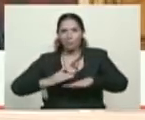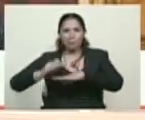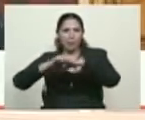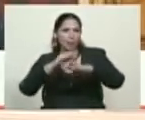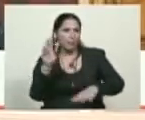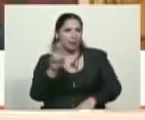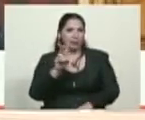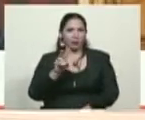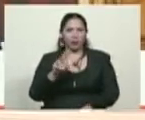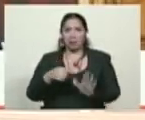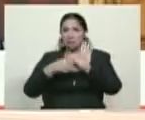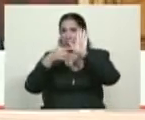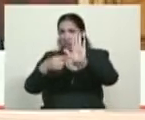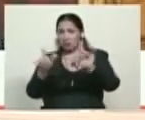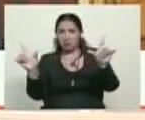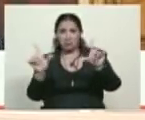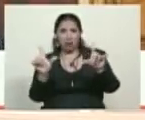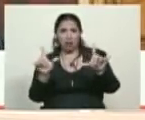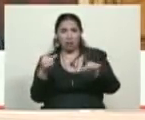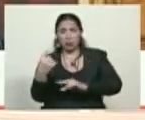Presentando las imágenes solo